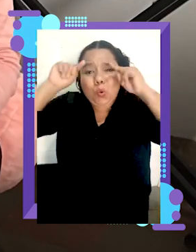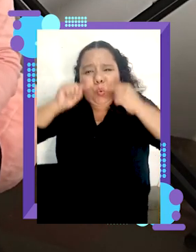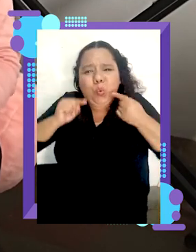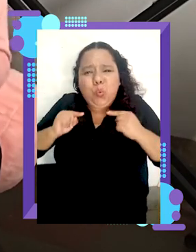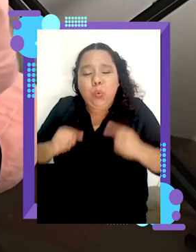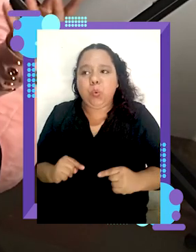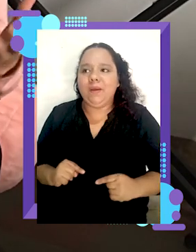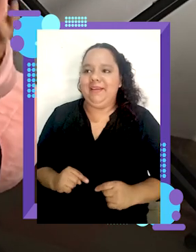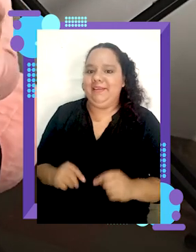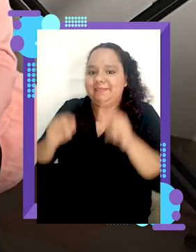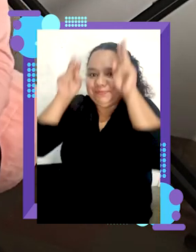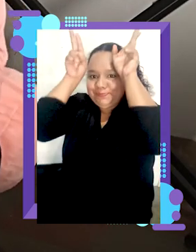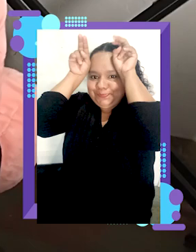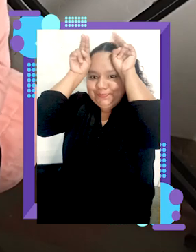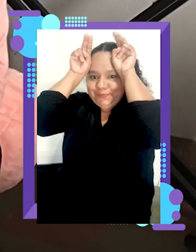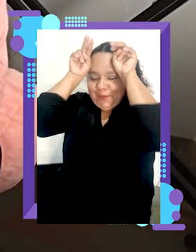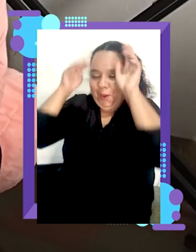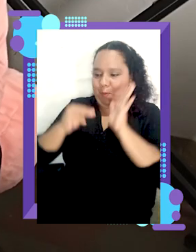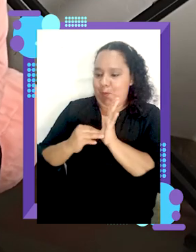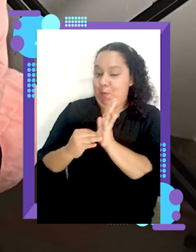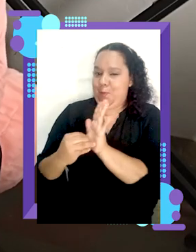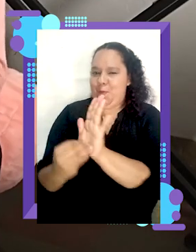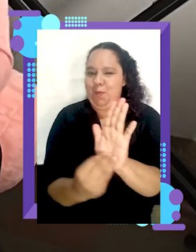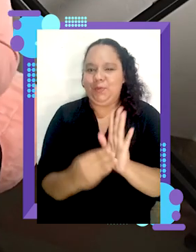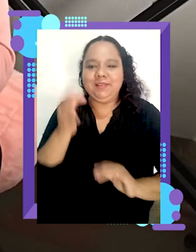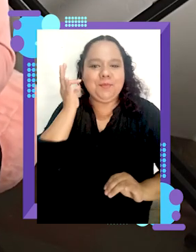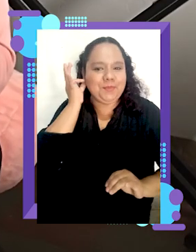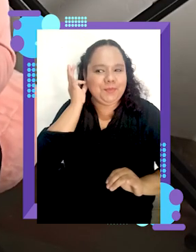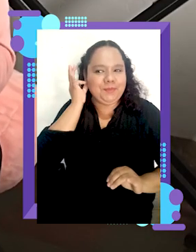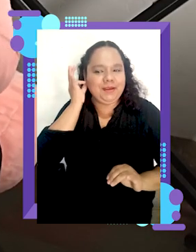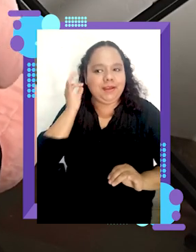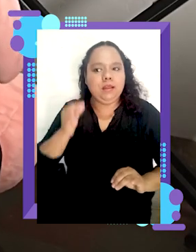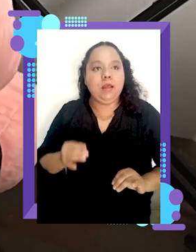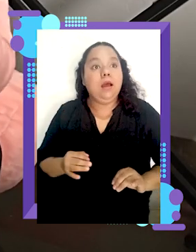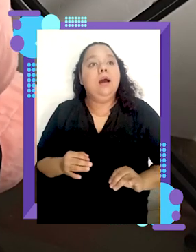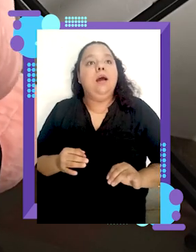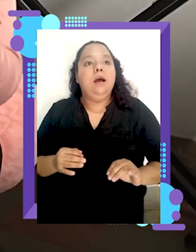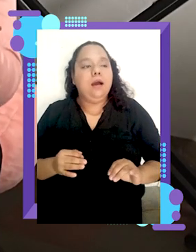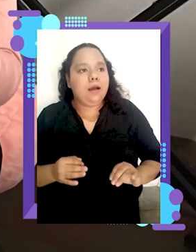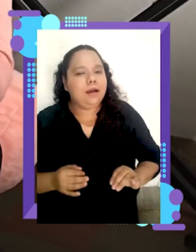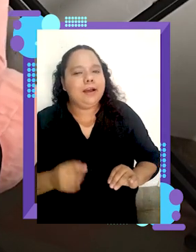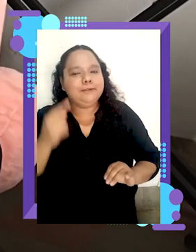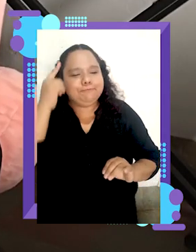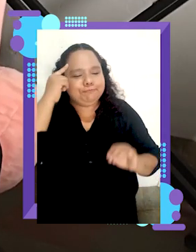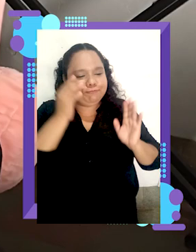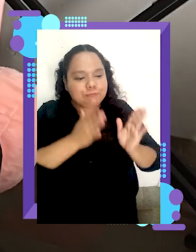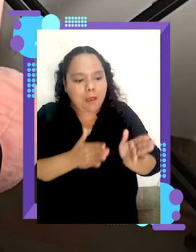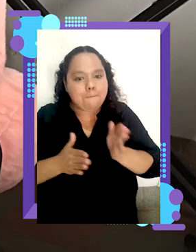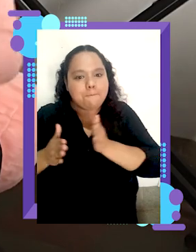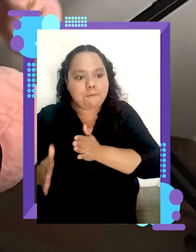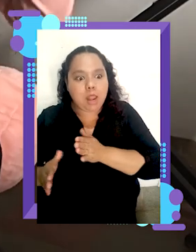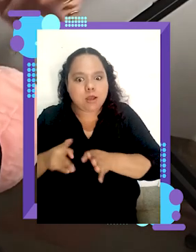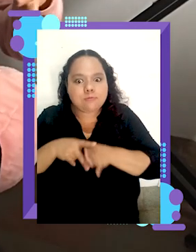el tío conejo simplemente era que las mujeres lo vieran. De repente, al obtener el plan, el tío